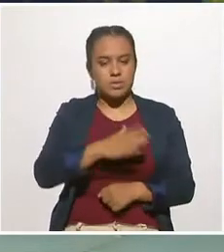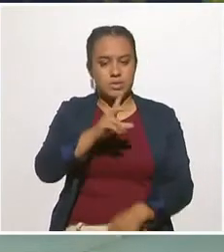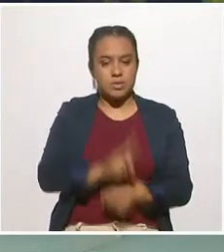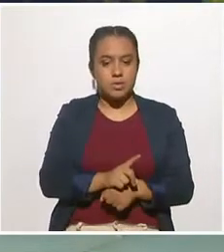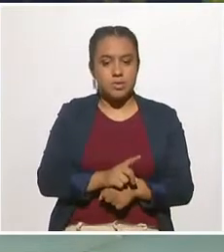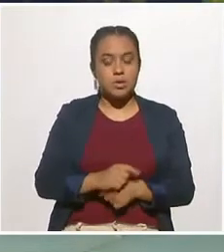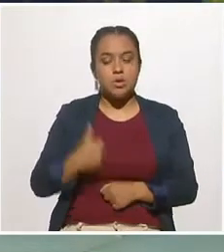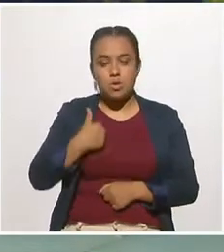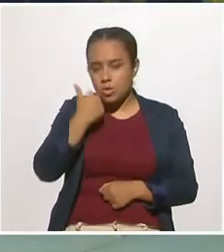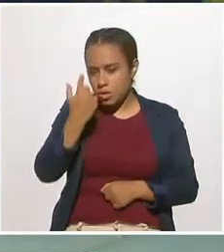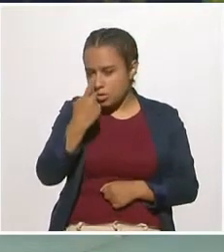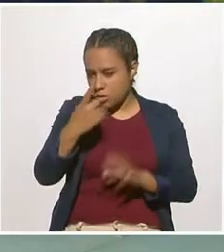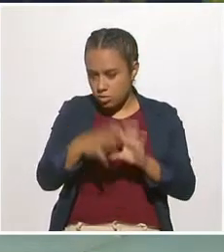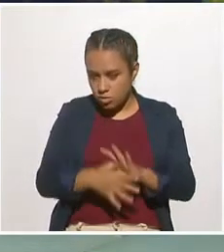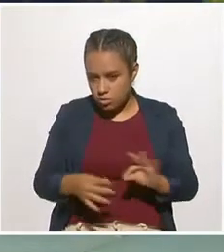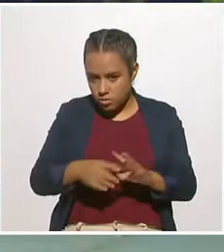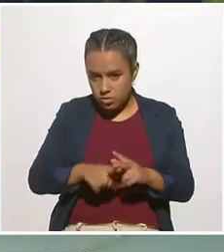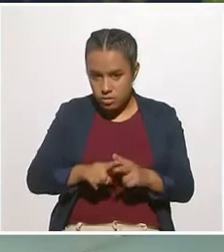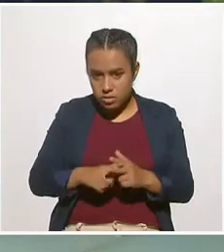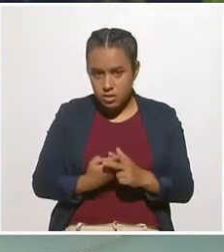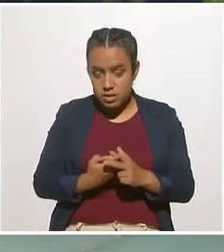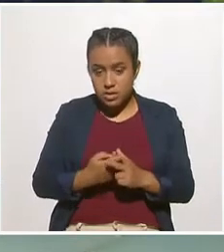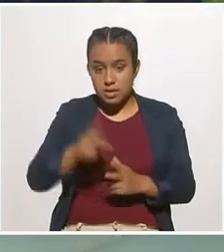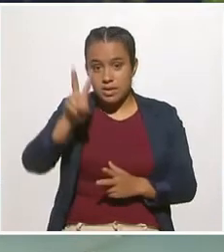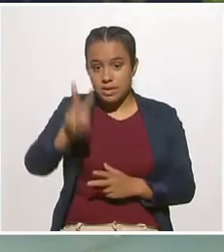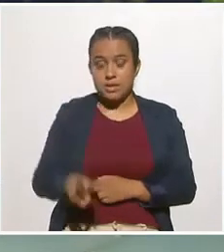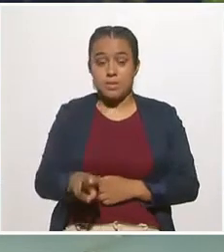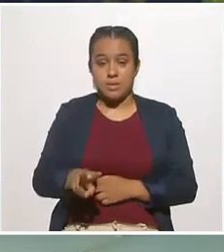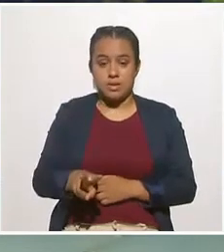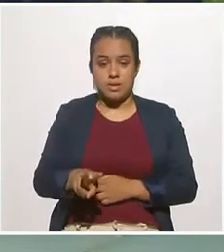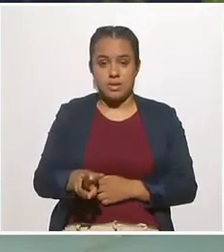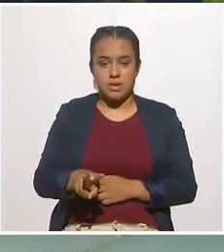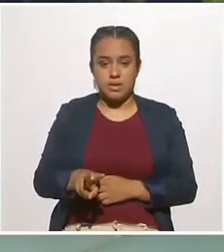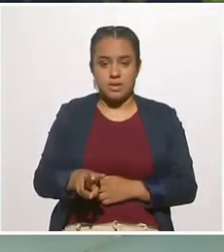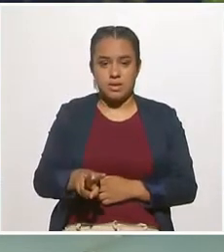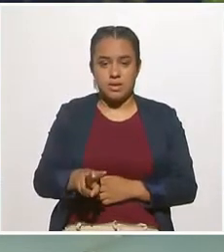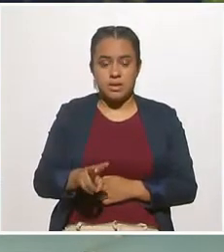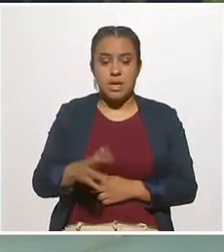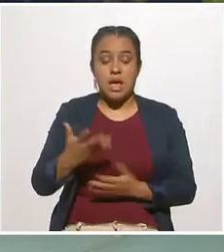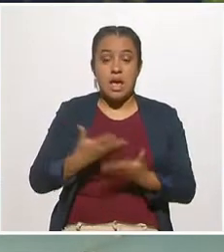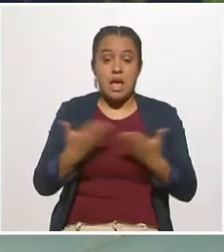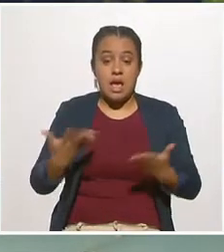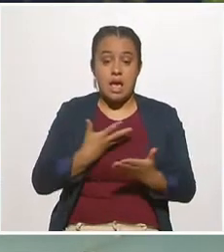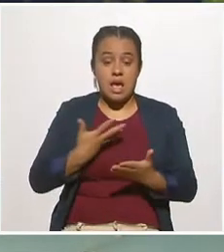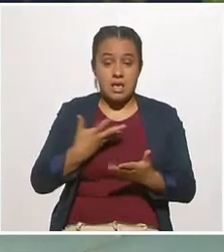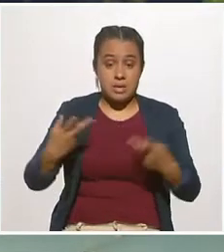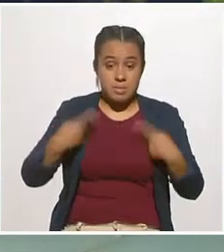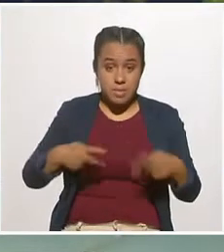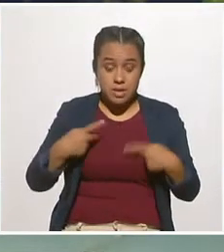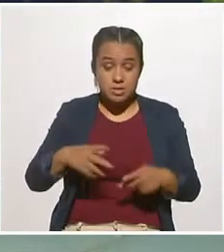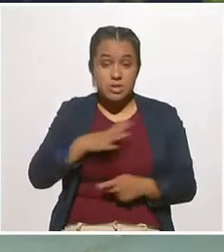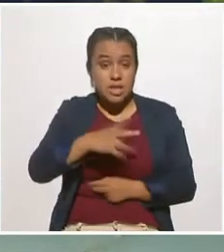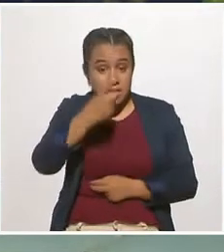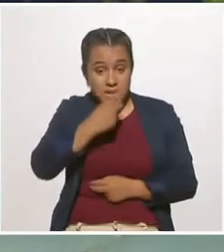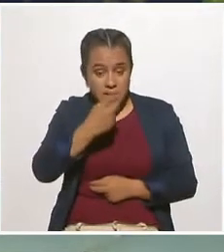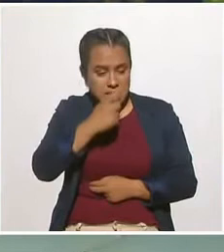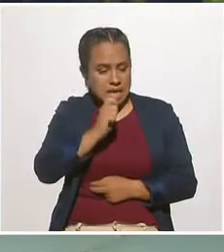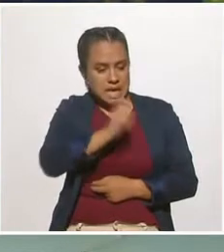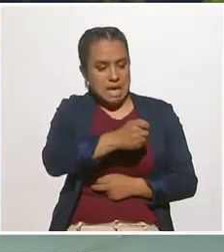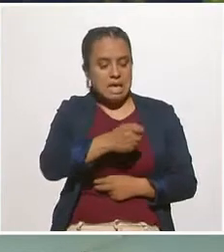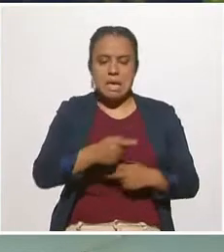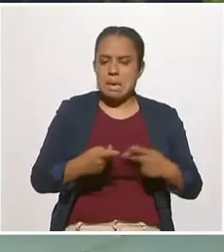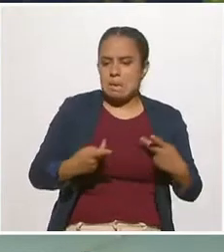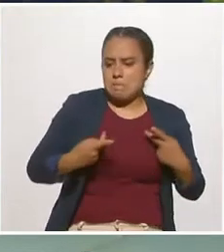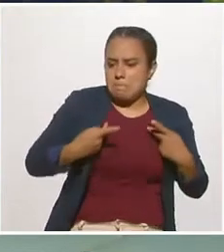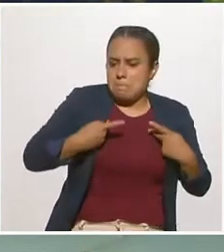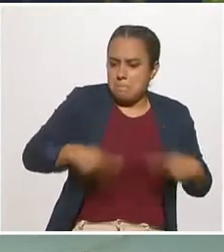de verdad, aplaudir que presentemos ahora a las personas que tienen diabetes como eso, ¿no? Como personas comunes y